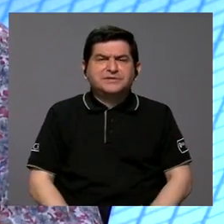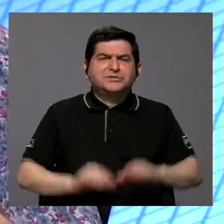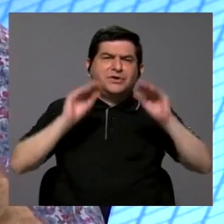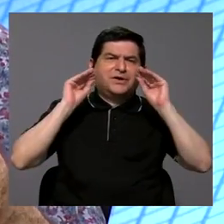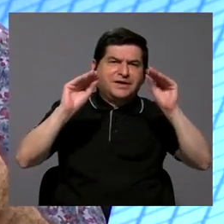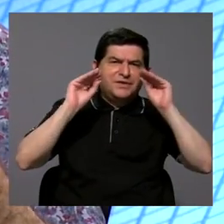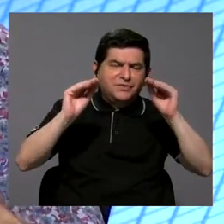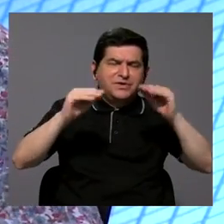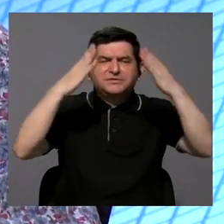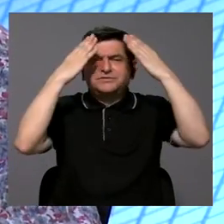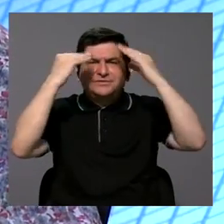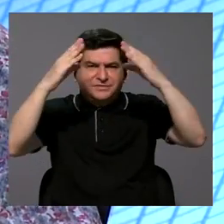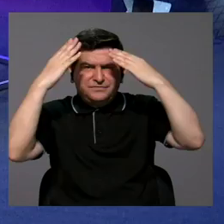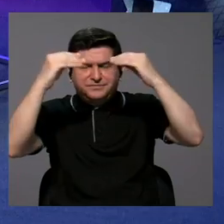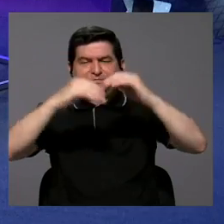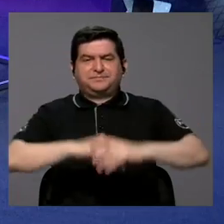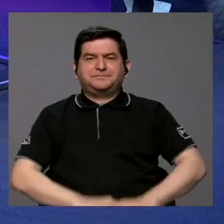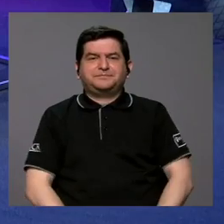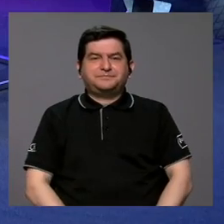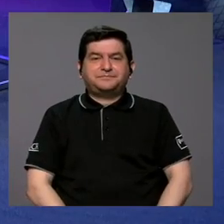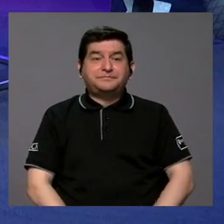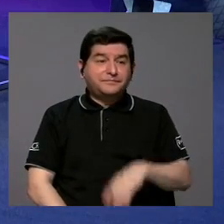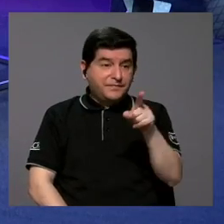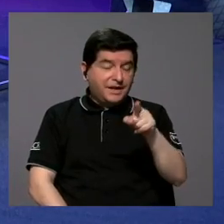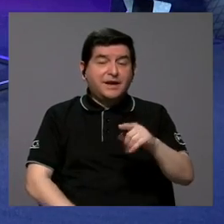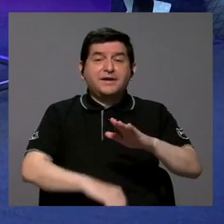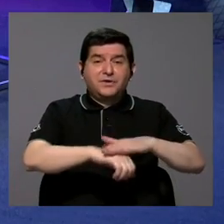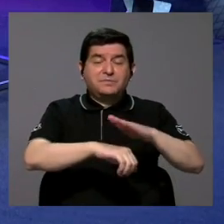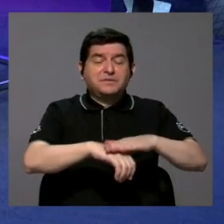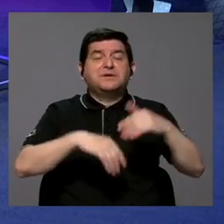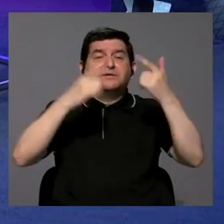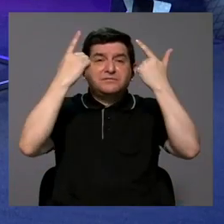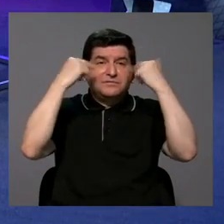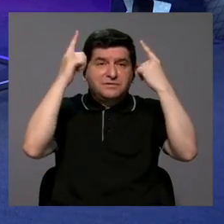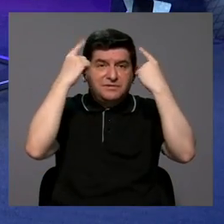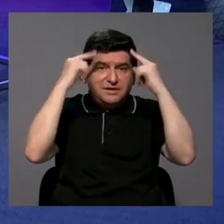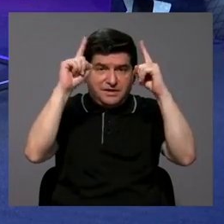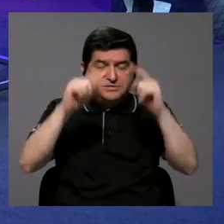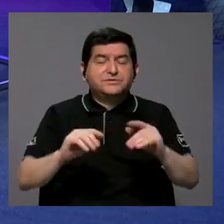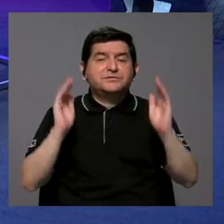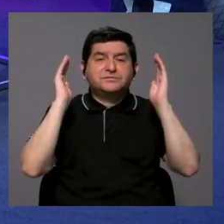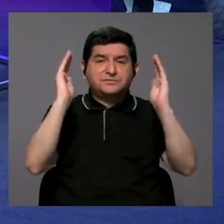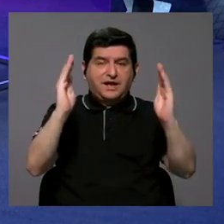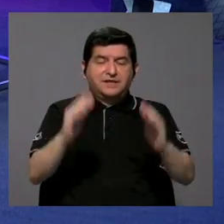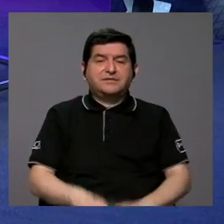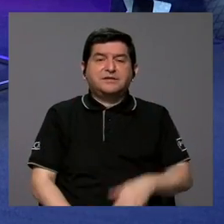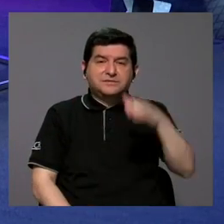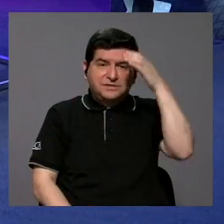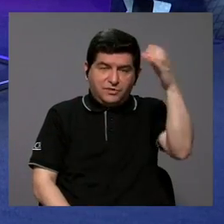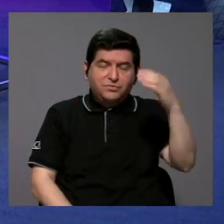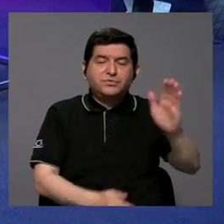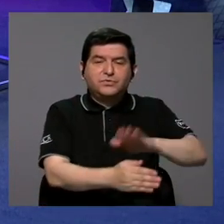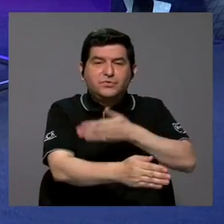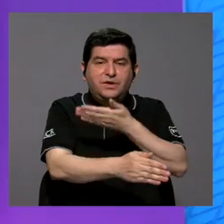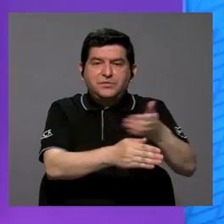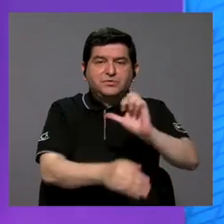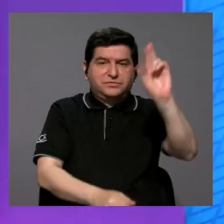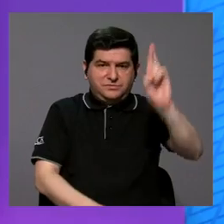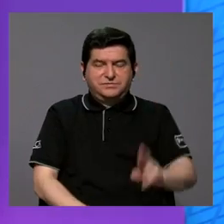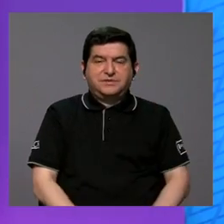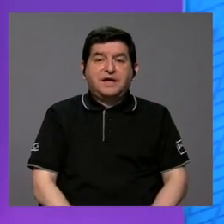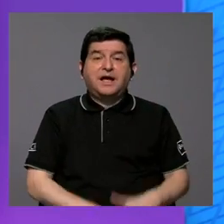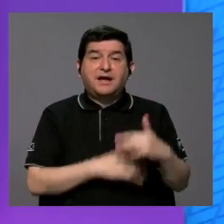y de información que va a dar logros y resultados enormes para la cultura y la música en Costa Rica. Entonces,